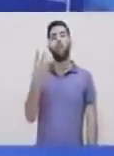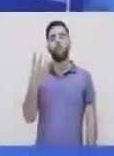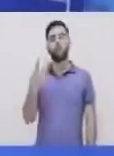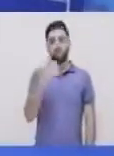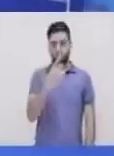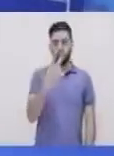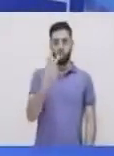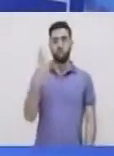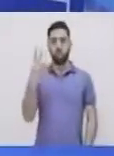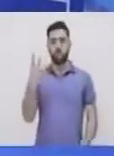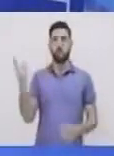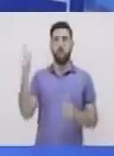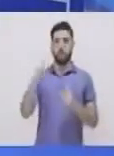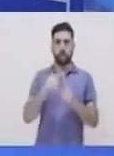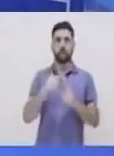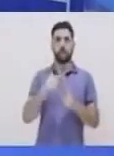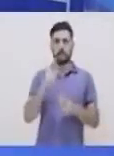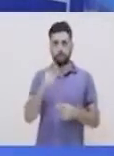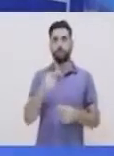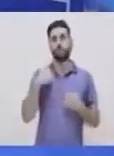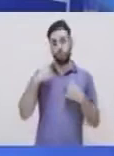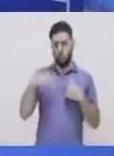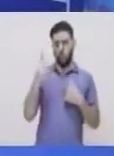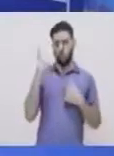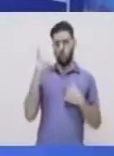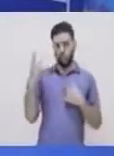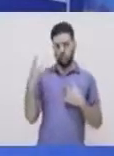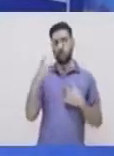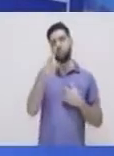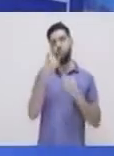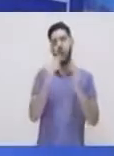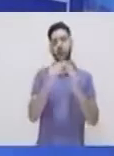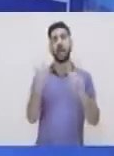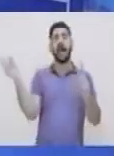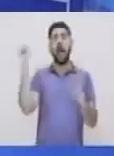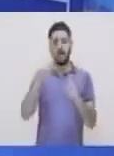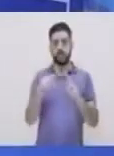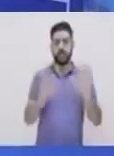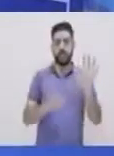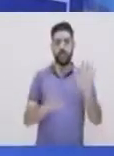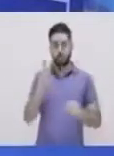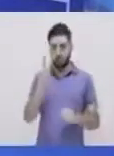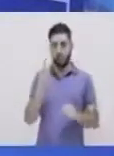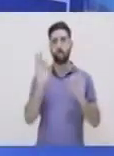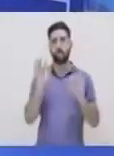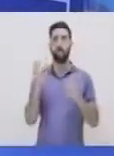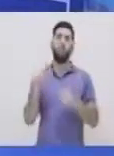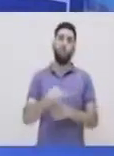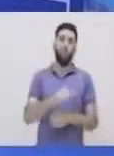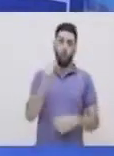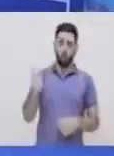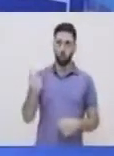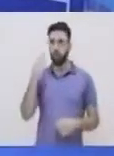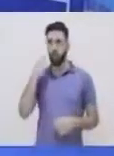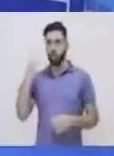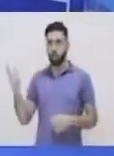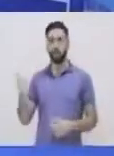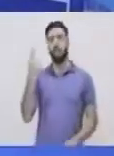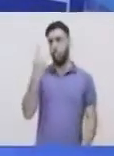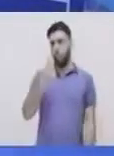segundos, ustedes en casa van a contar hasta 12. 1, 2, 3, ahora voy